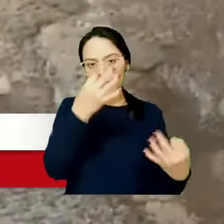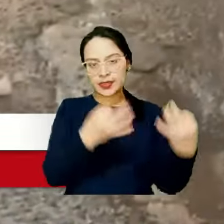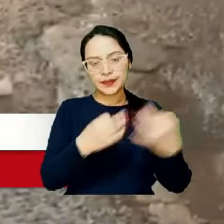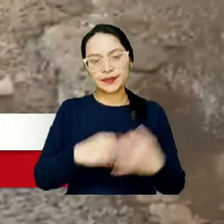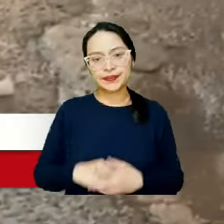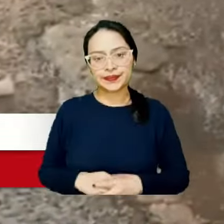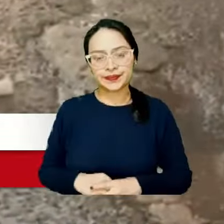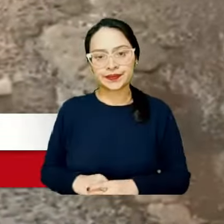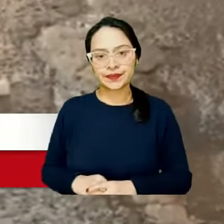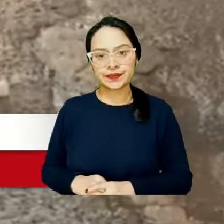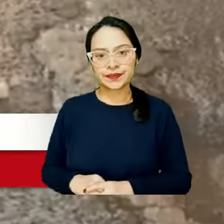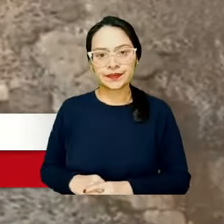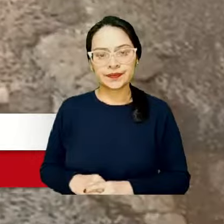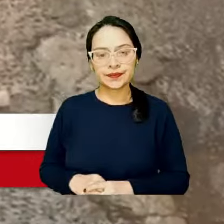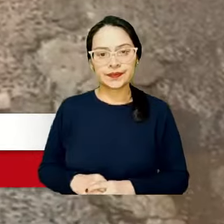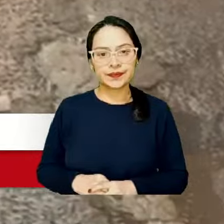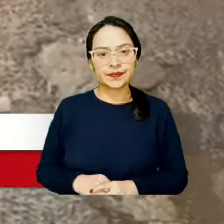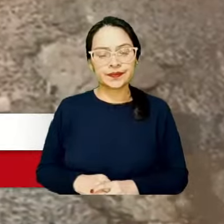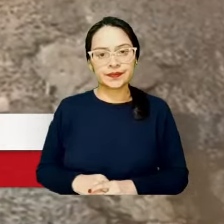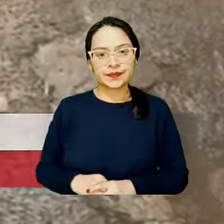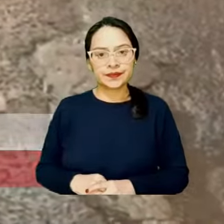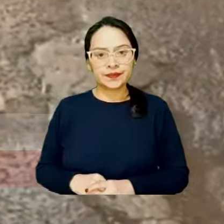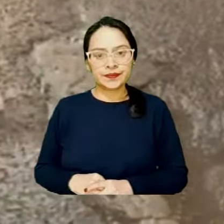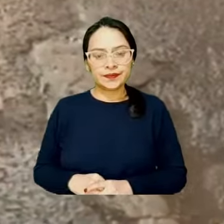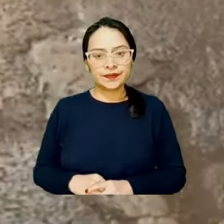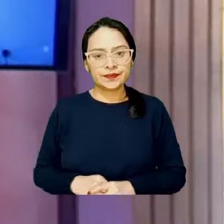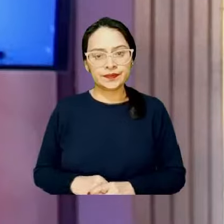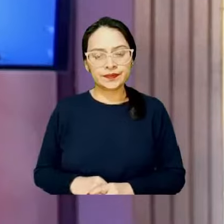Álava, Unción Televisión.